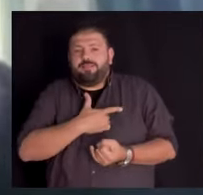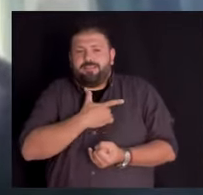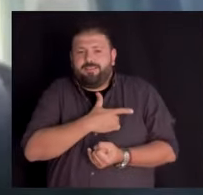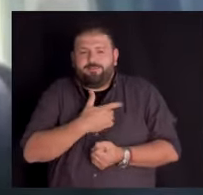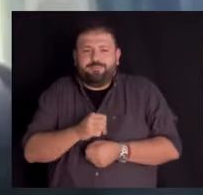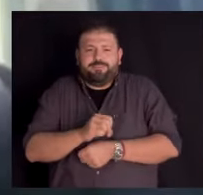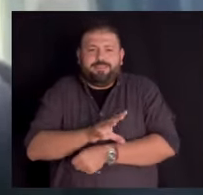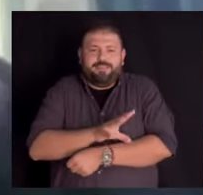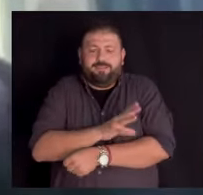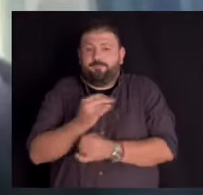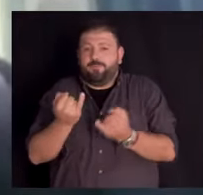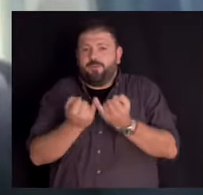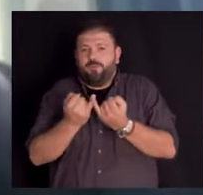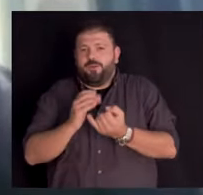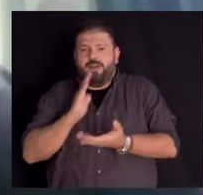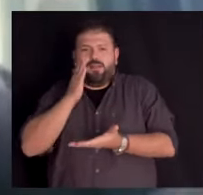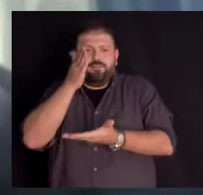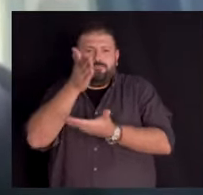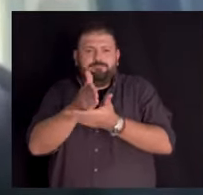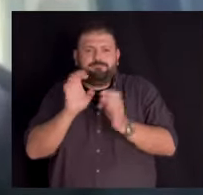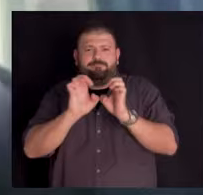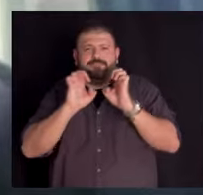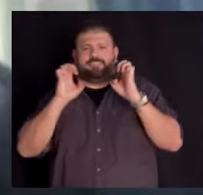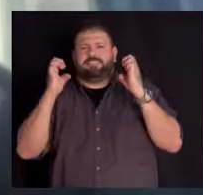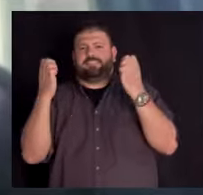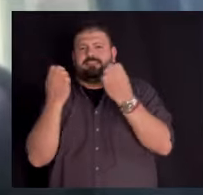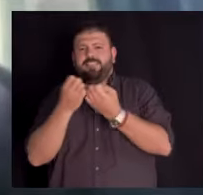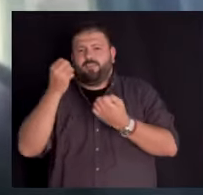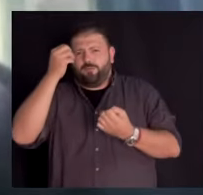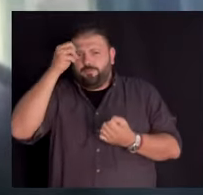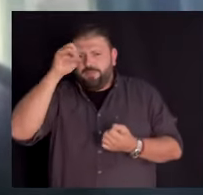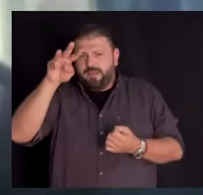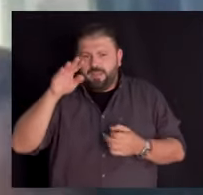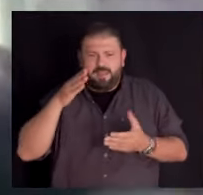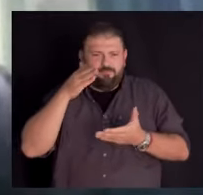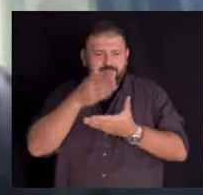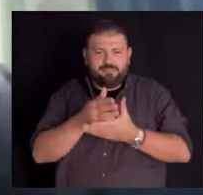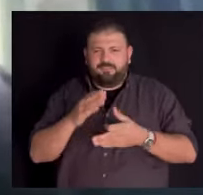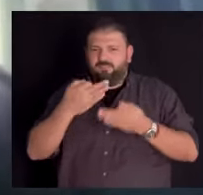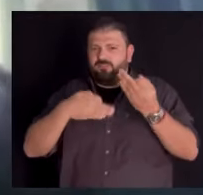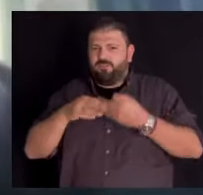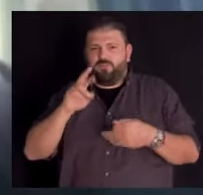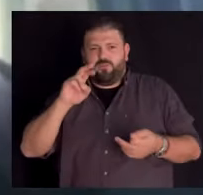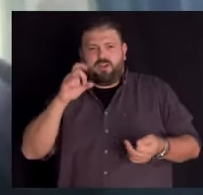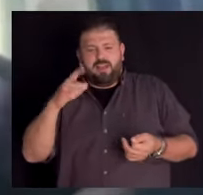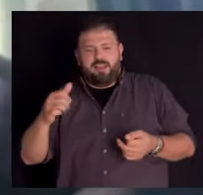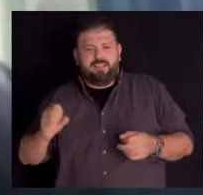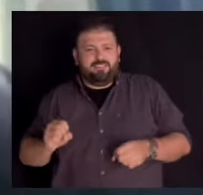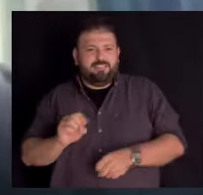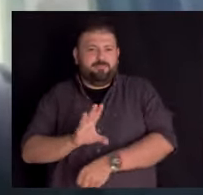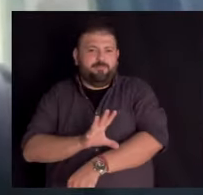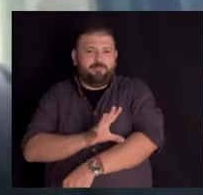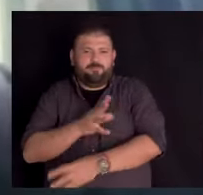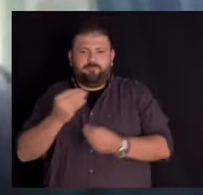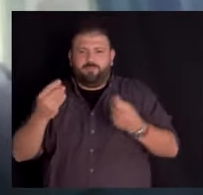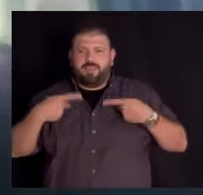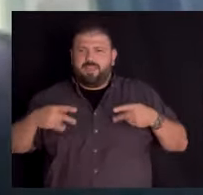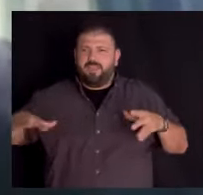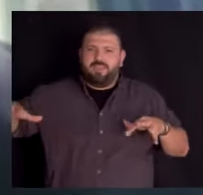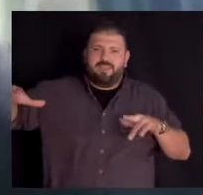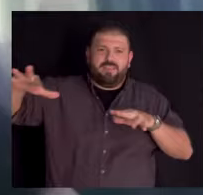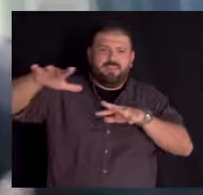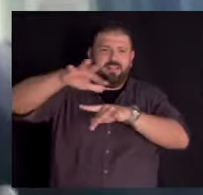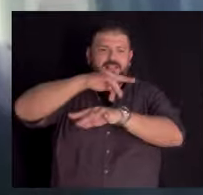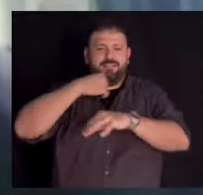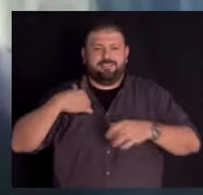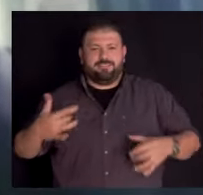estadio de OmniLife y vamos a una extravagana, un rally, la emoción que sentimos de ver tantísima gente y todo eso lo